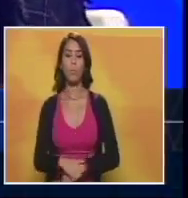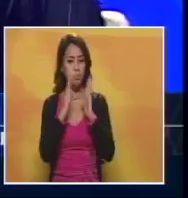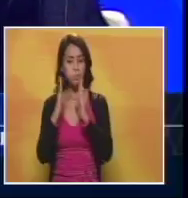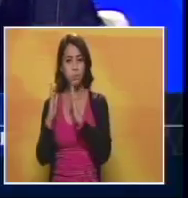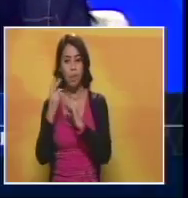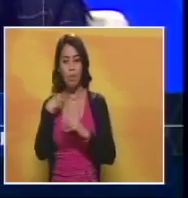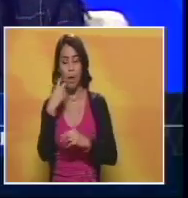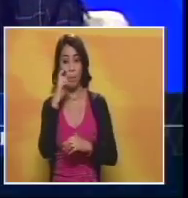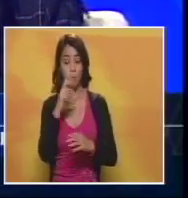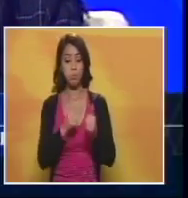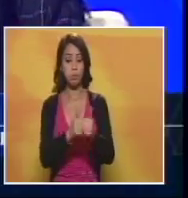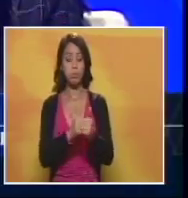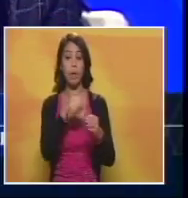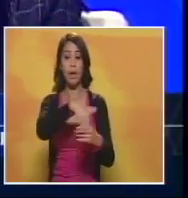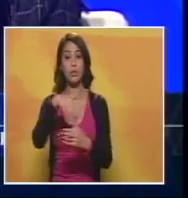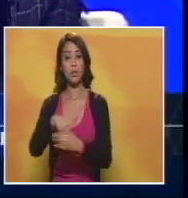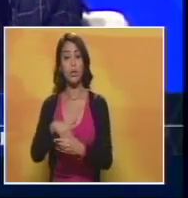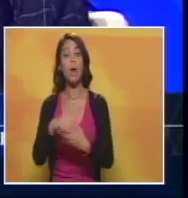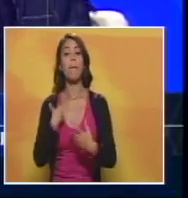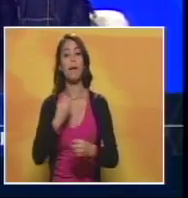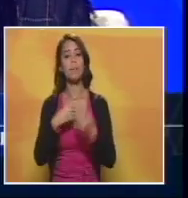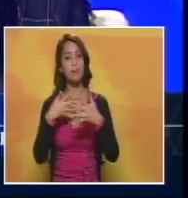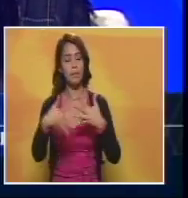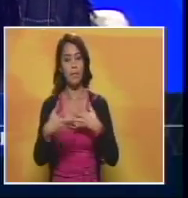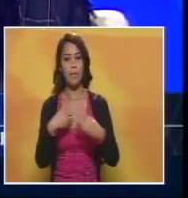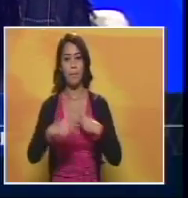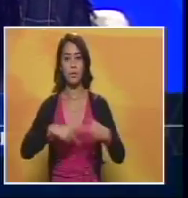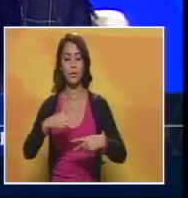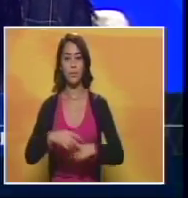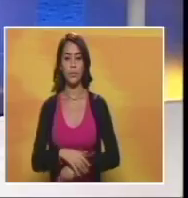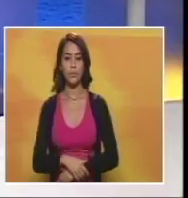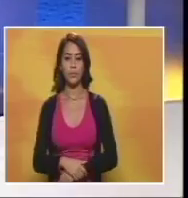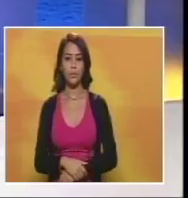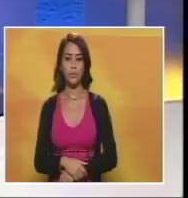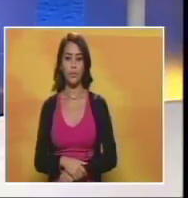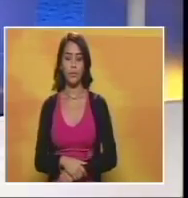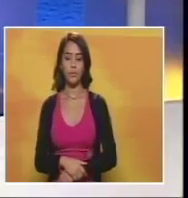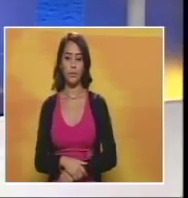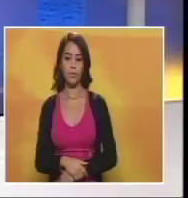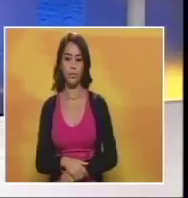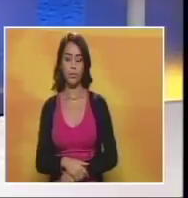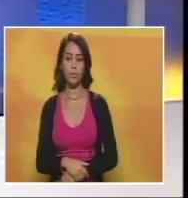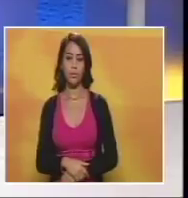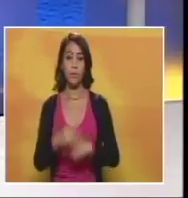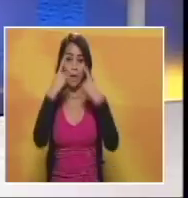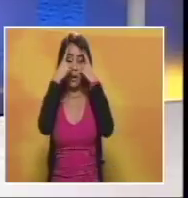Pérdida para la ciencia. Reconocido astrofísico Stephen Hawking fallece a la edad de 76 años.